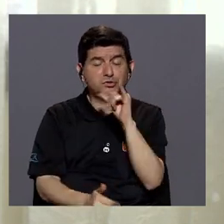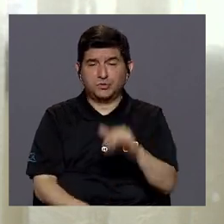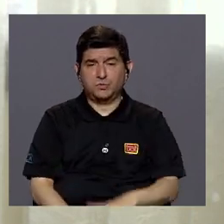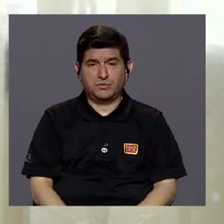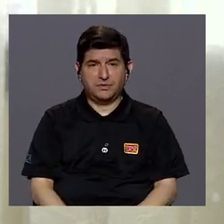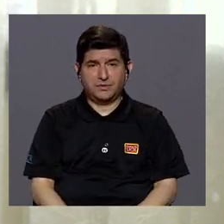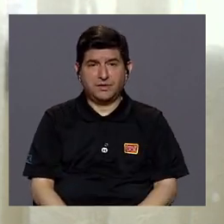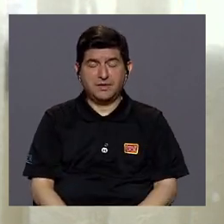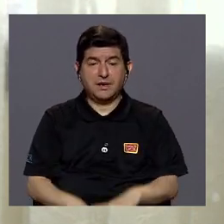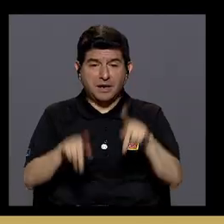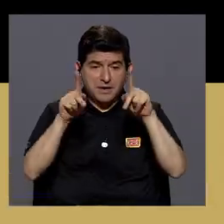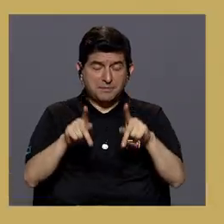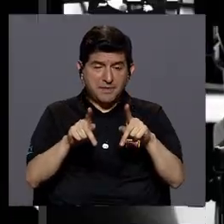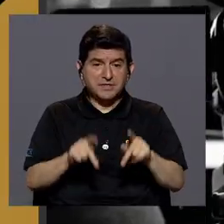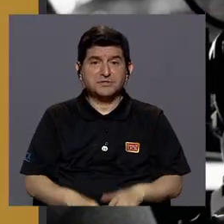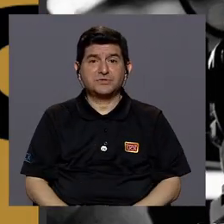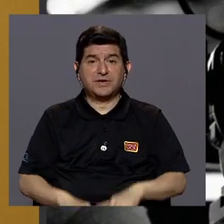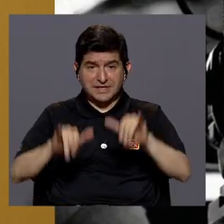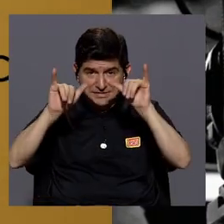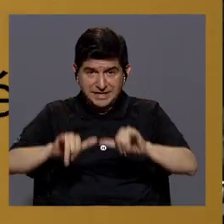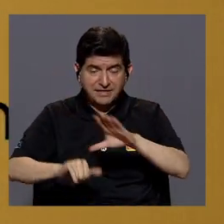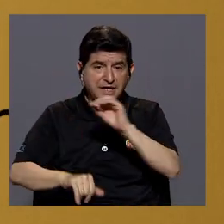que estamos y los que se fueron.